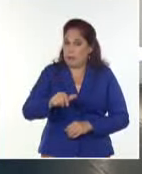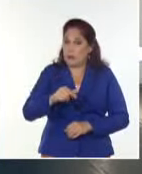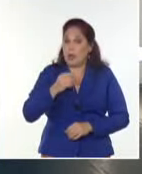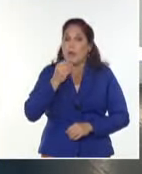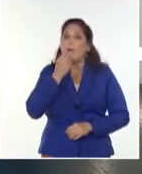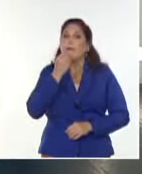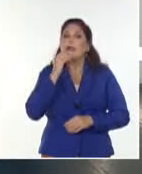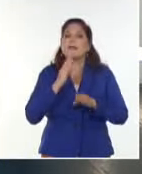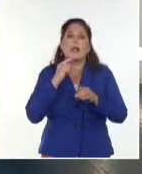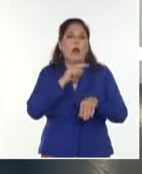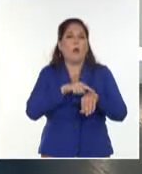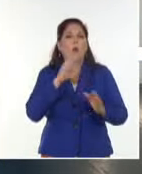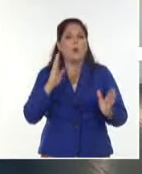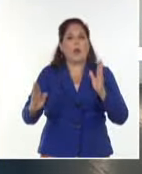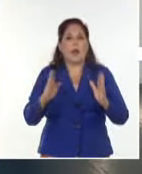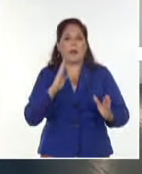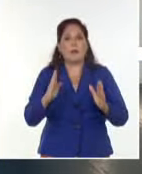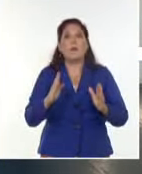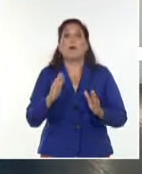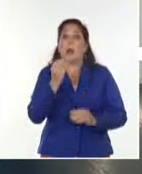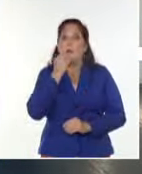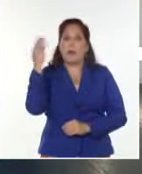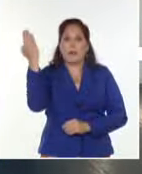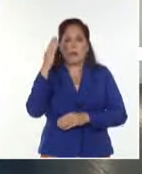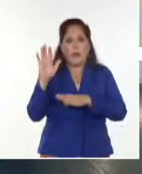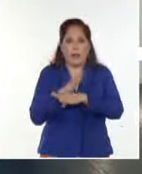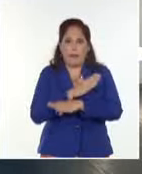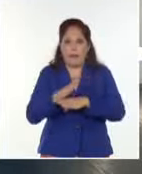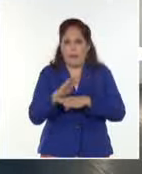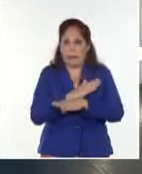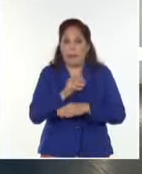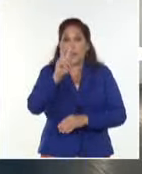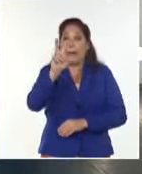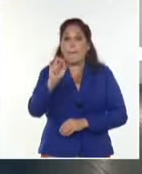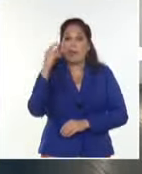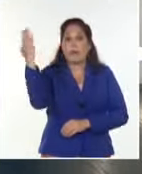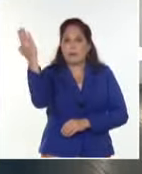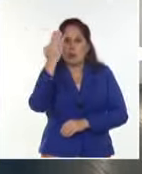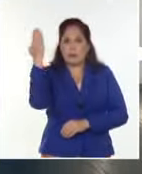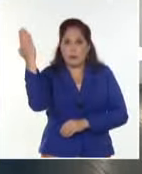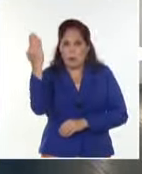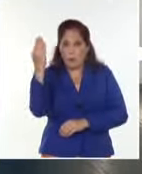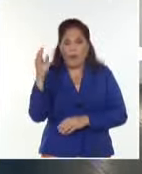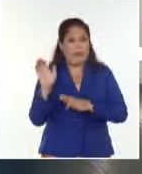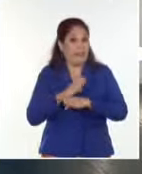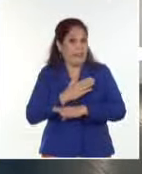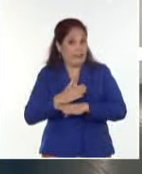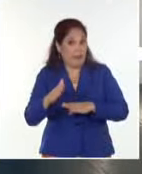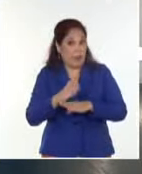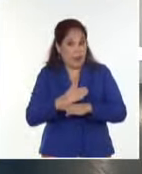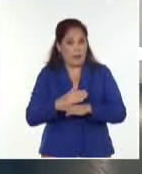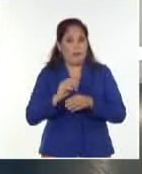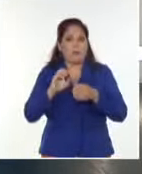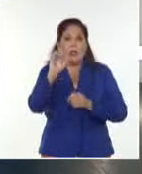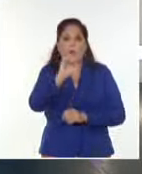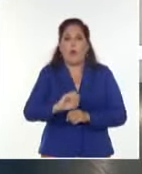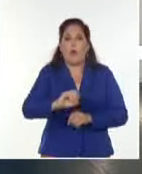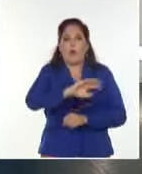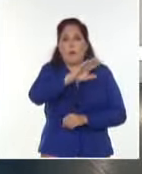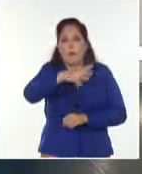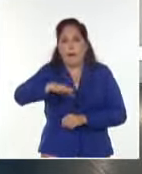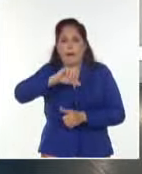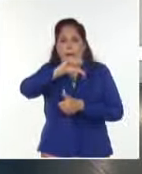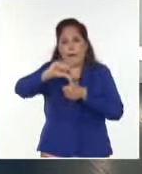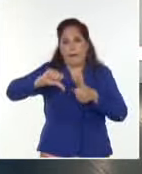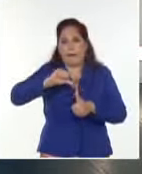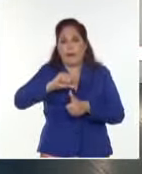temporada ciclónica muy activa, con la formación de 20 ciclones tropicales en el área del Océano Atlántico, el Mar Caribe y el Golfo